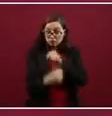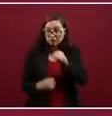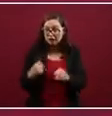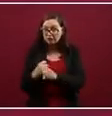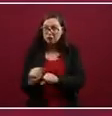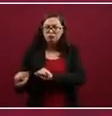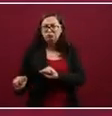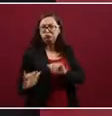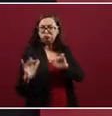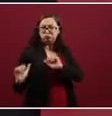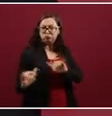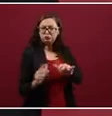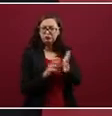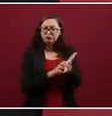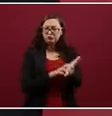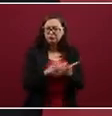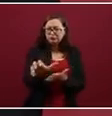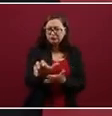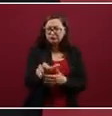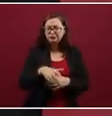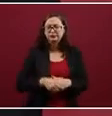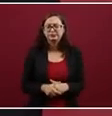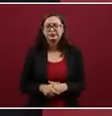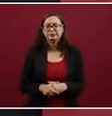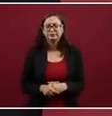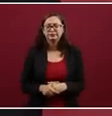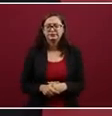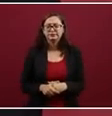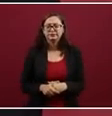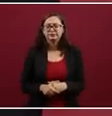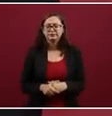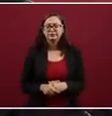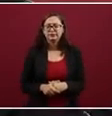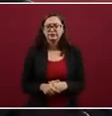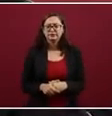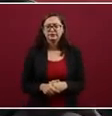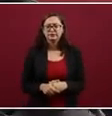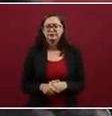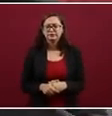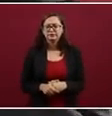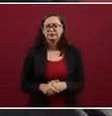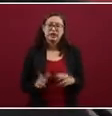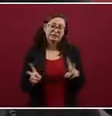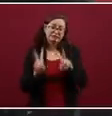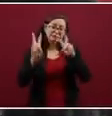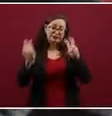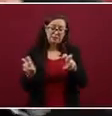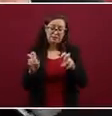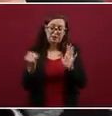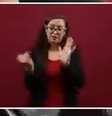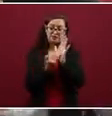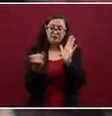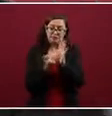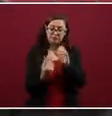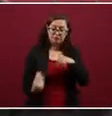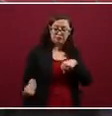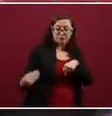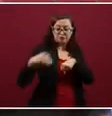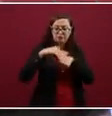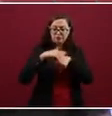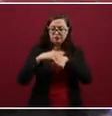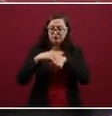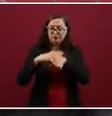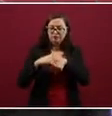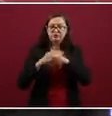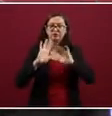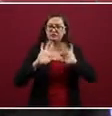El tema de las tarifas, yo quisiera nada más subrayarlo, porque por fortuna hoy se ha alejado ese